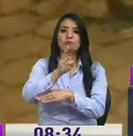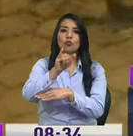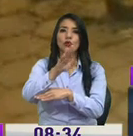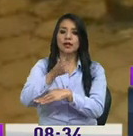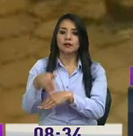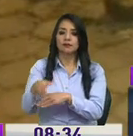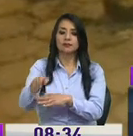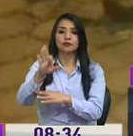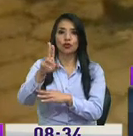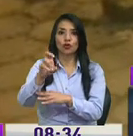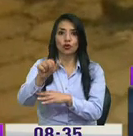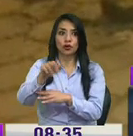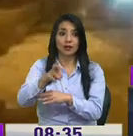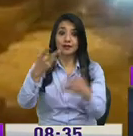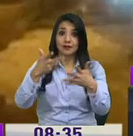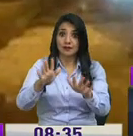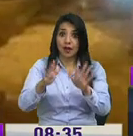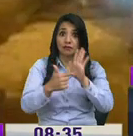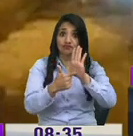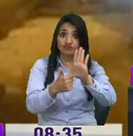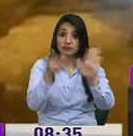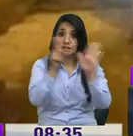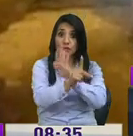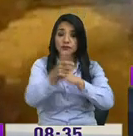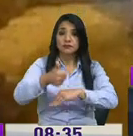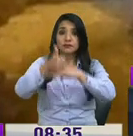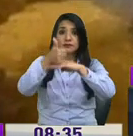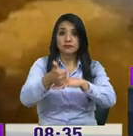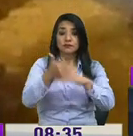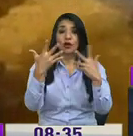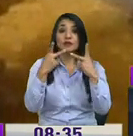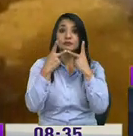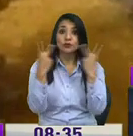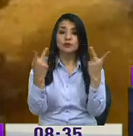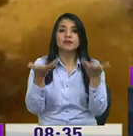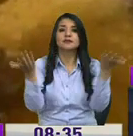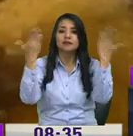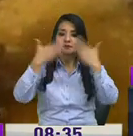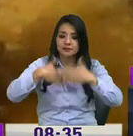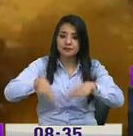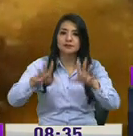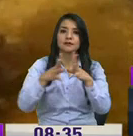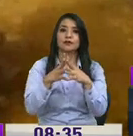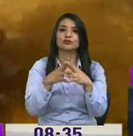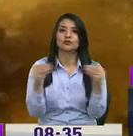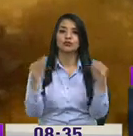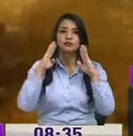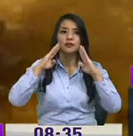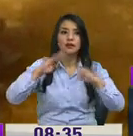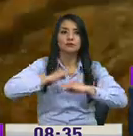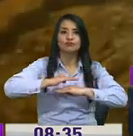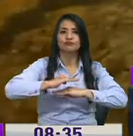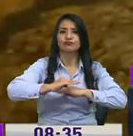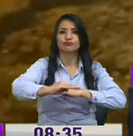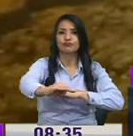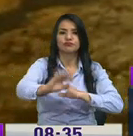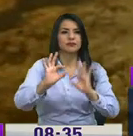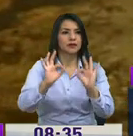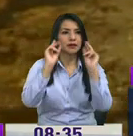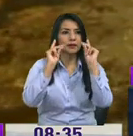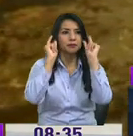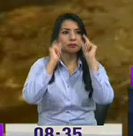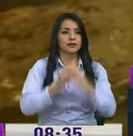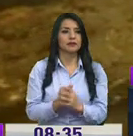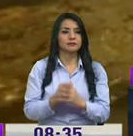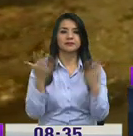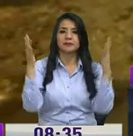de la Torre, las autoridades de la MOV informan que el requerimiento ya fue atendido y de manera inmediata.